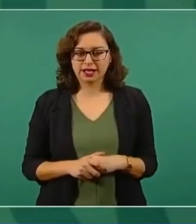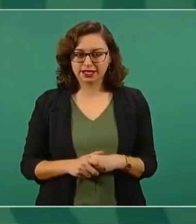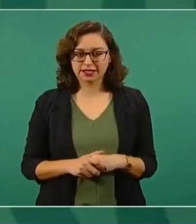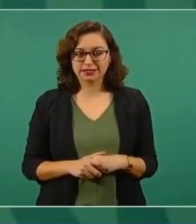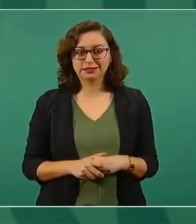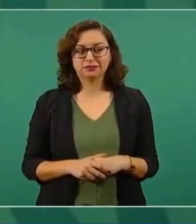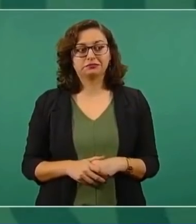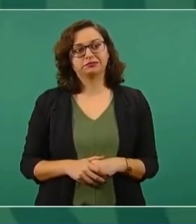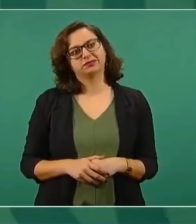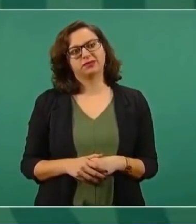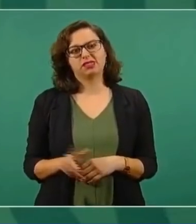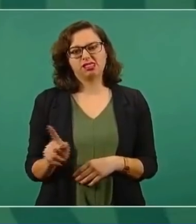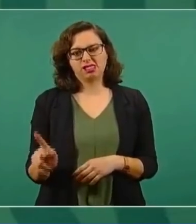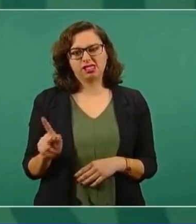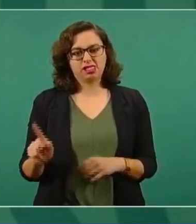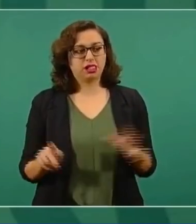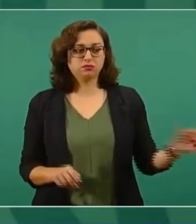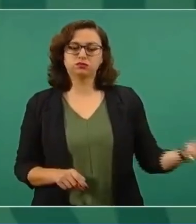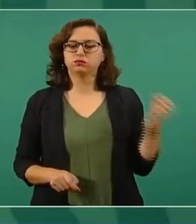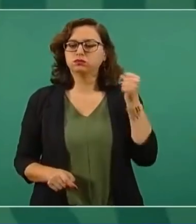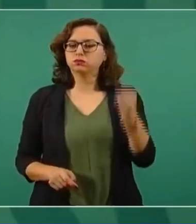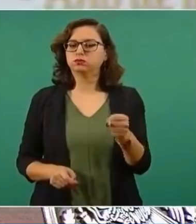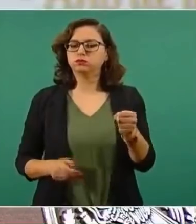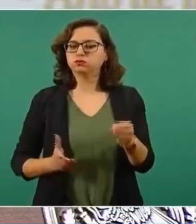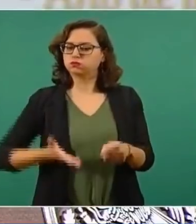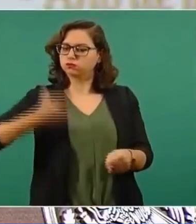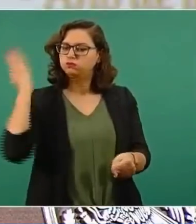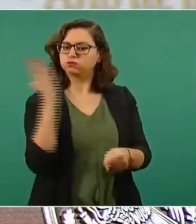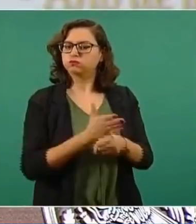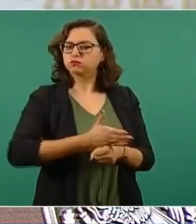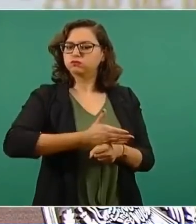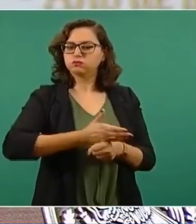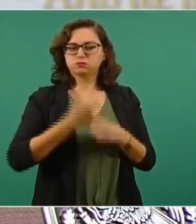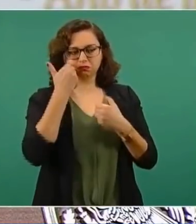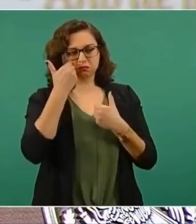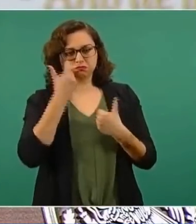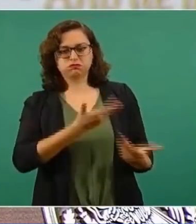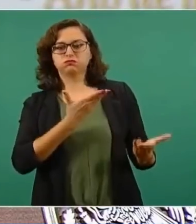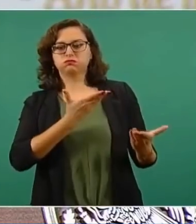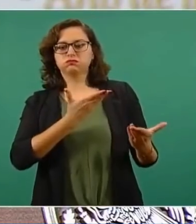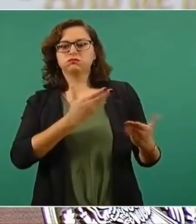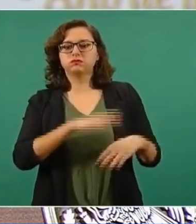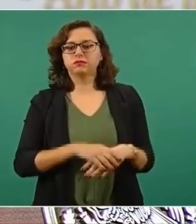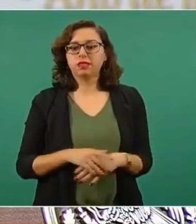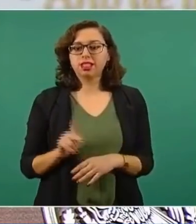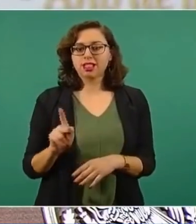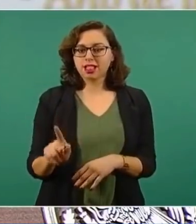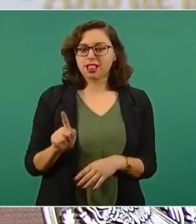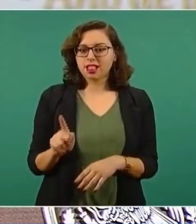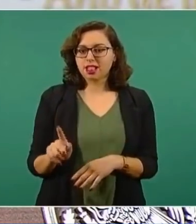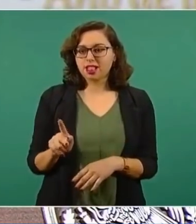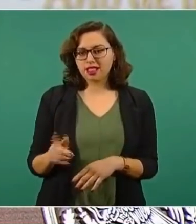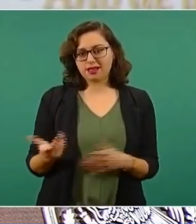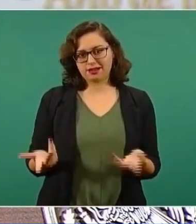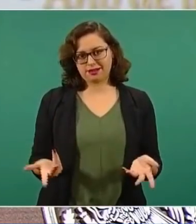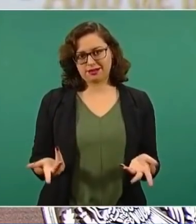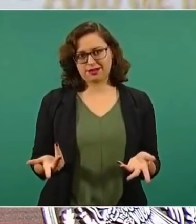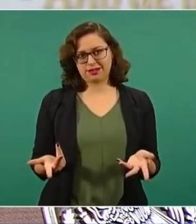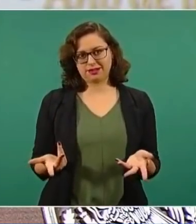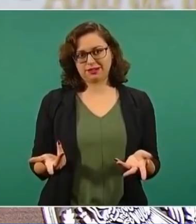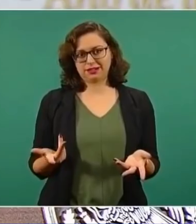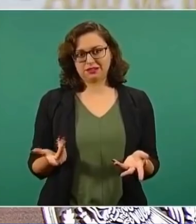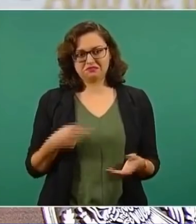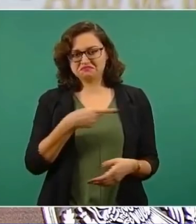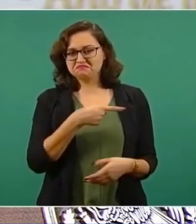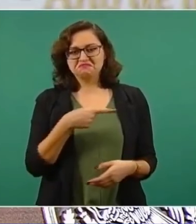presentar archivos expiatorios para engañar en el terreno de